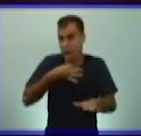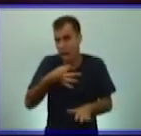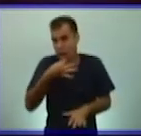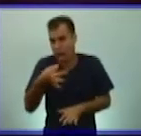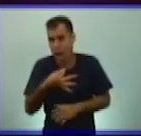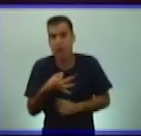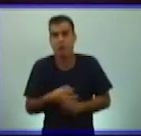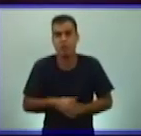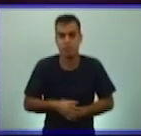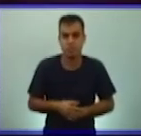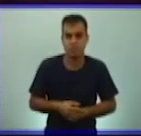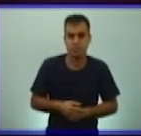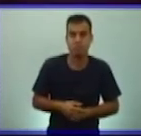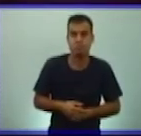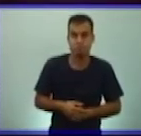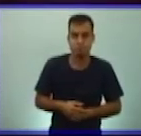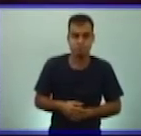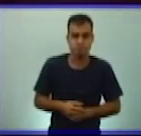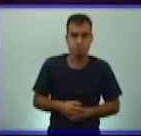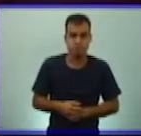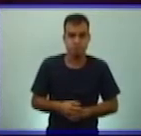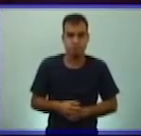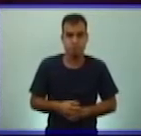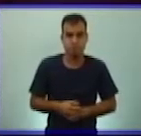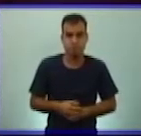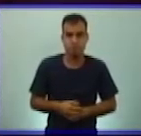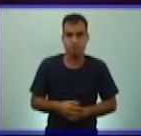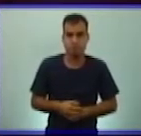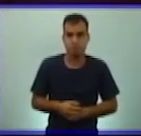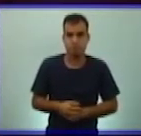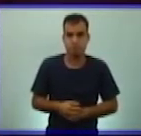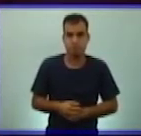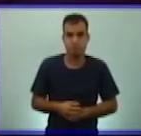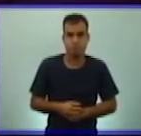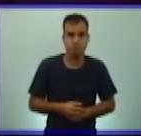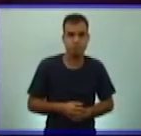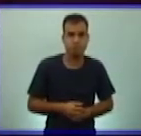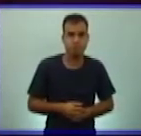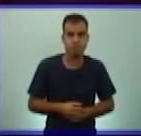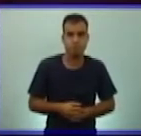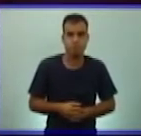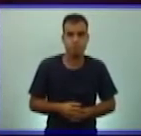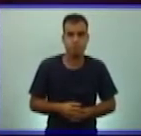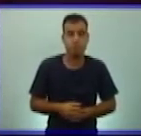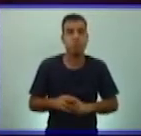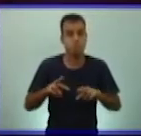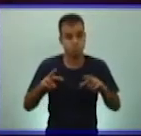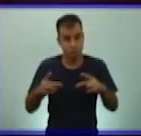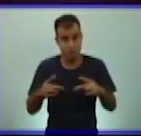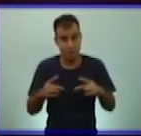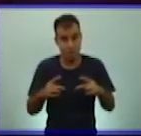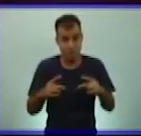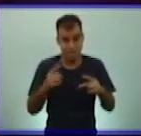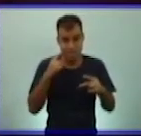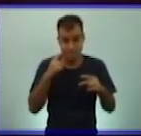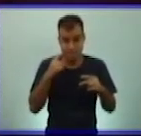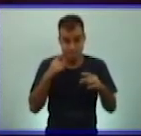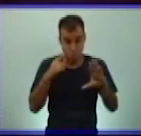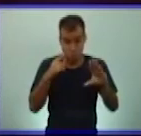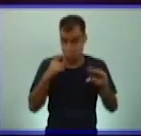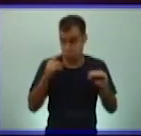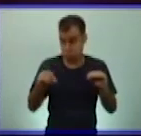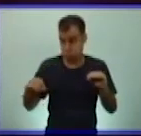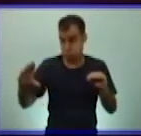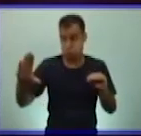presente el fenómeno de la autoinducción, nuevamente se vuelve a cargar el capacitor, pero las placas del capacitor ahora